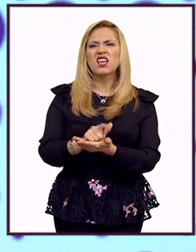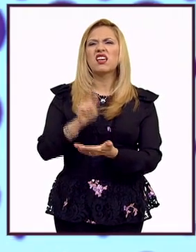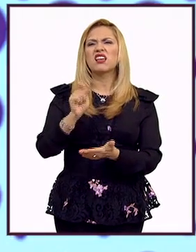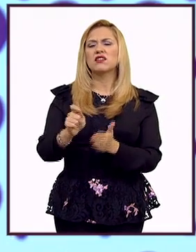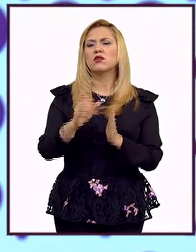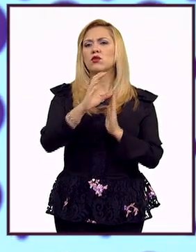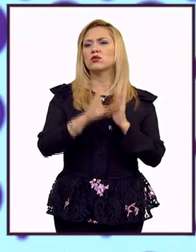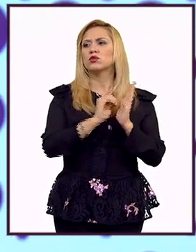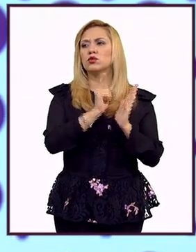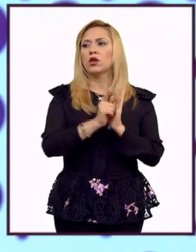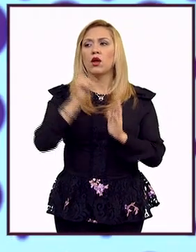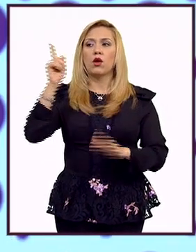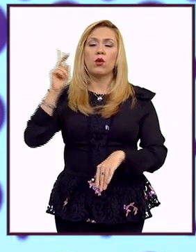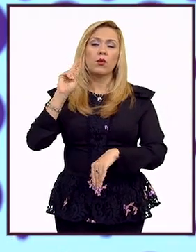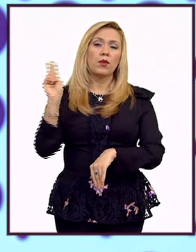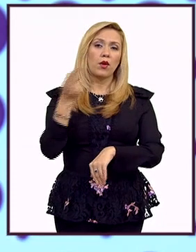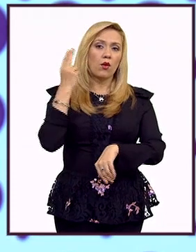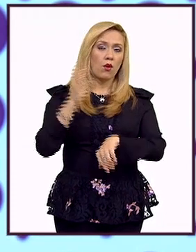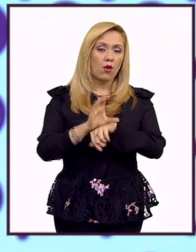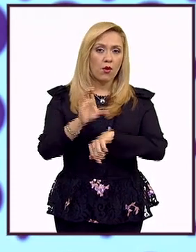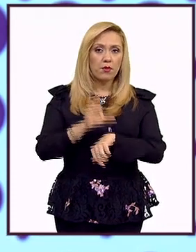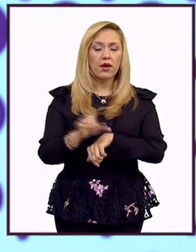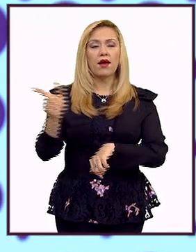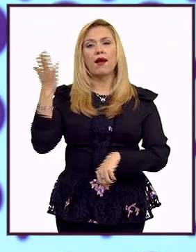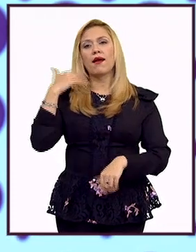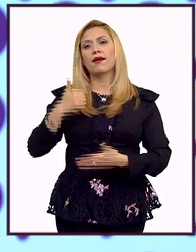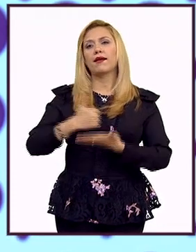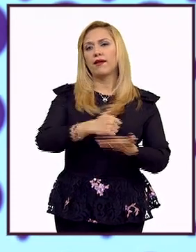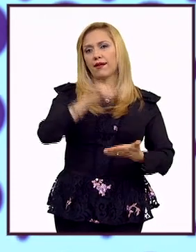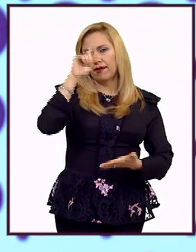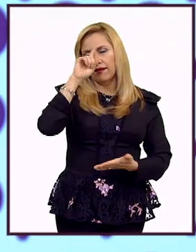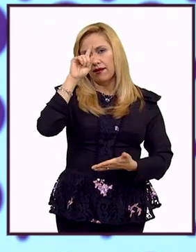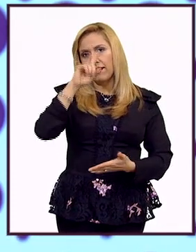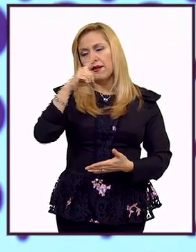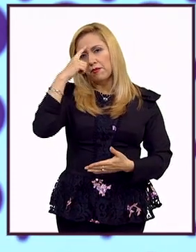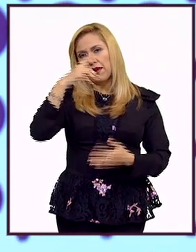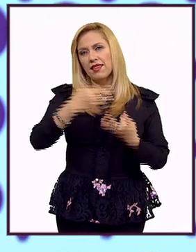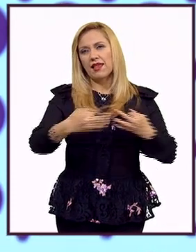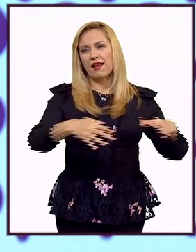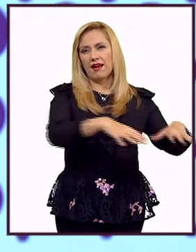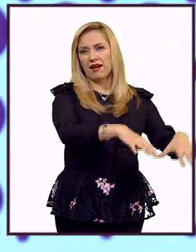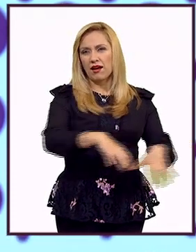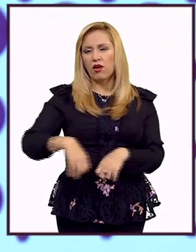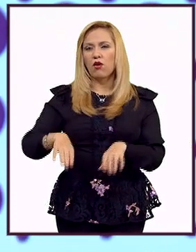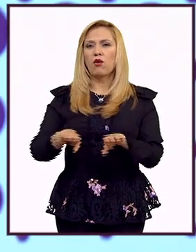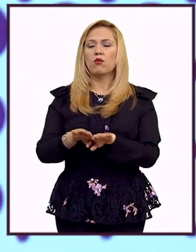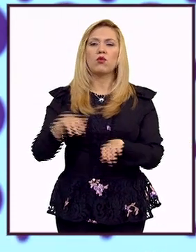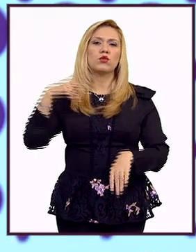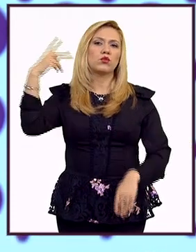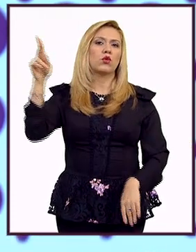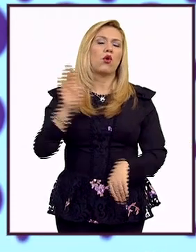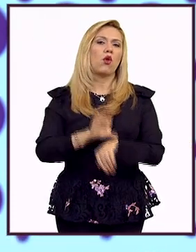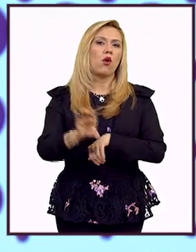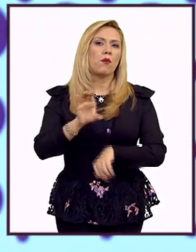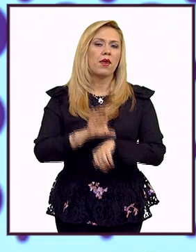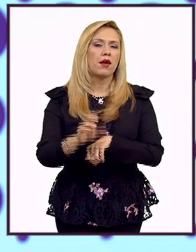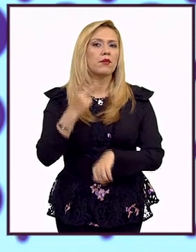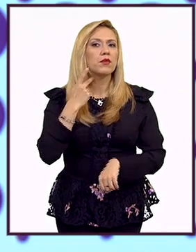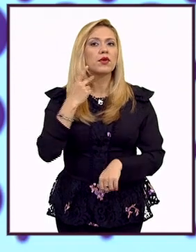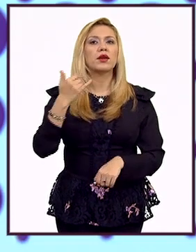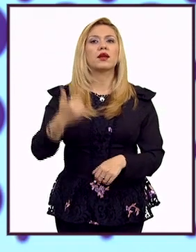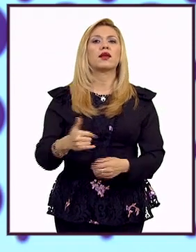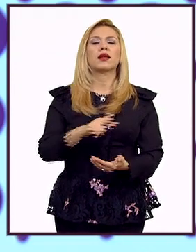de Colombia. Fue asesora en la Procuraduría Agraria y de Restitución de Tierras de la Procuraduría General de la Nación en Colombia y de la Dirección de